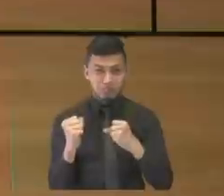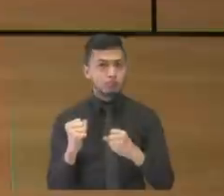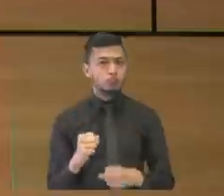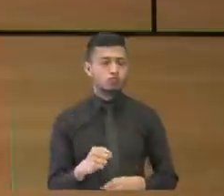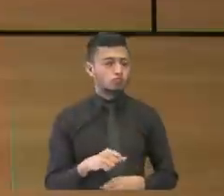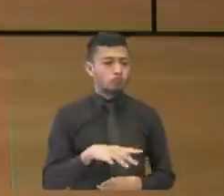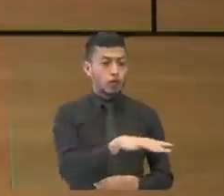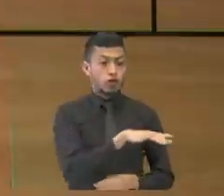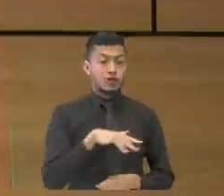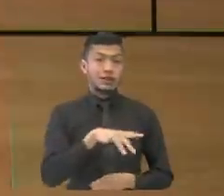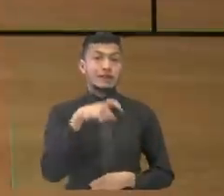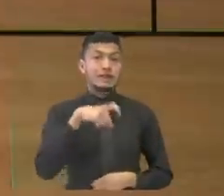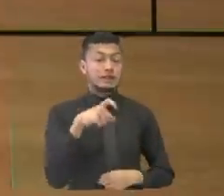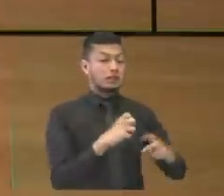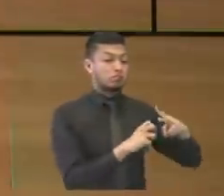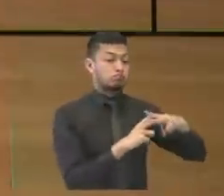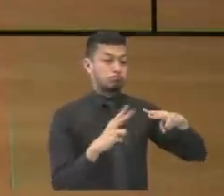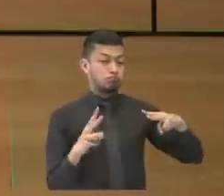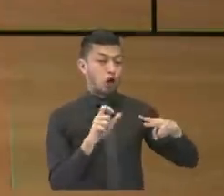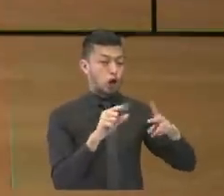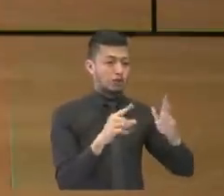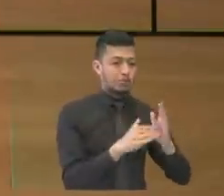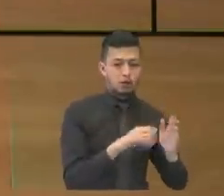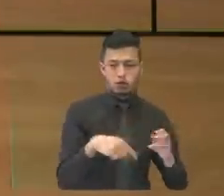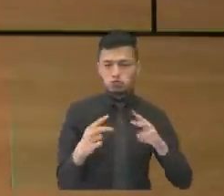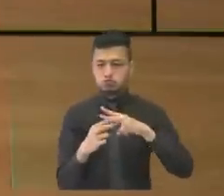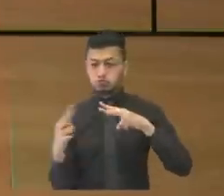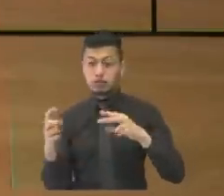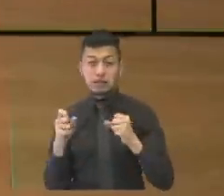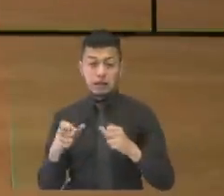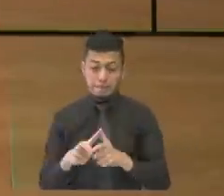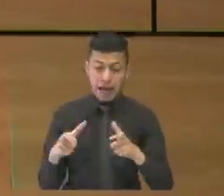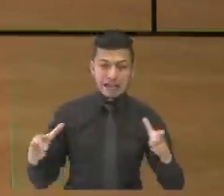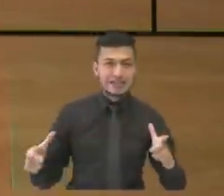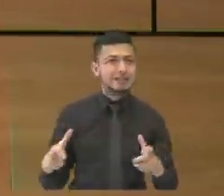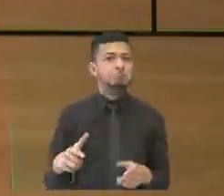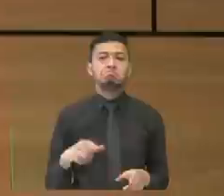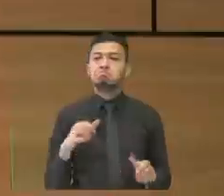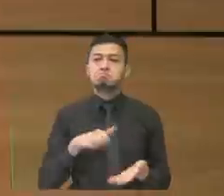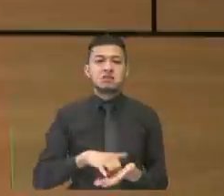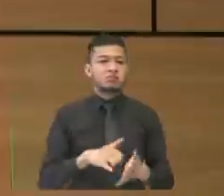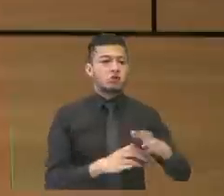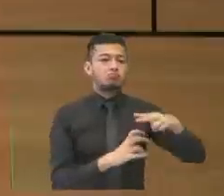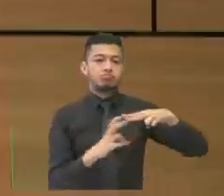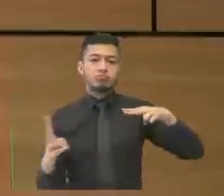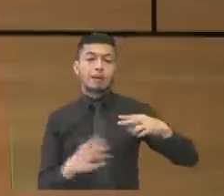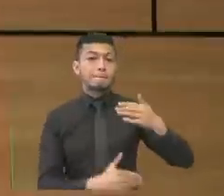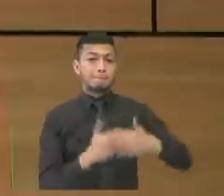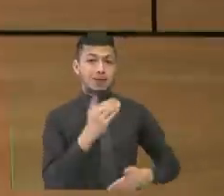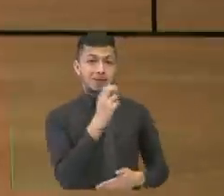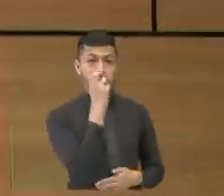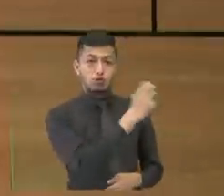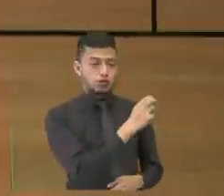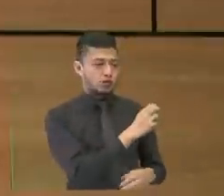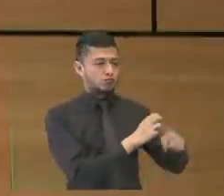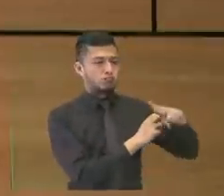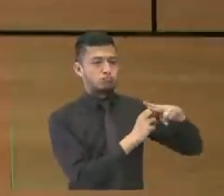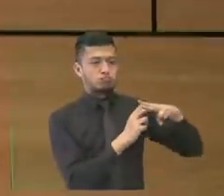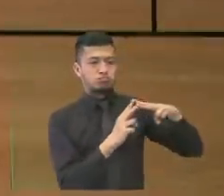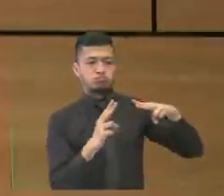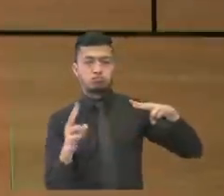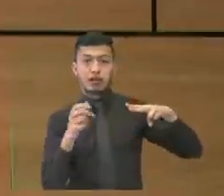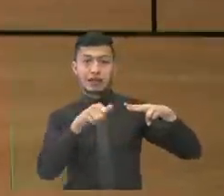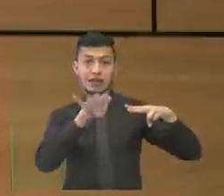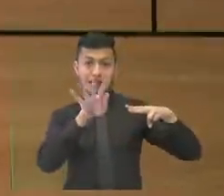donde apenas se necesitan 11.000. Es el mismo corredor. Pero como el corredor arranca en el norte con 19.000, tendríamos que comprar